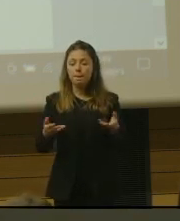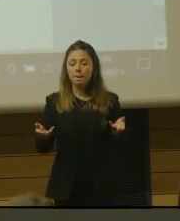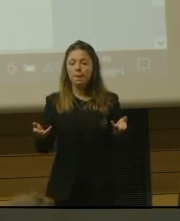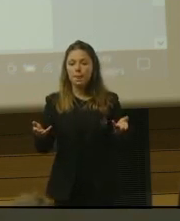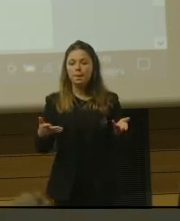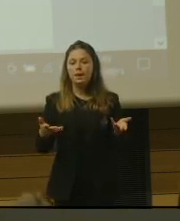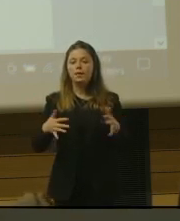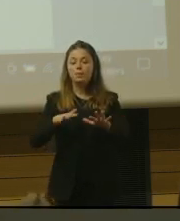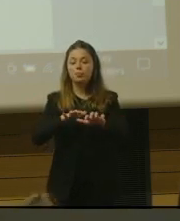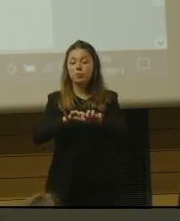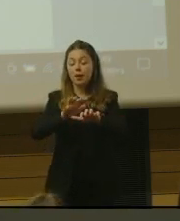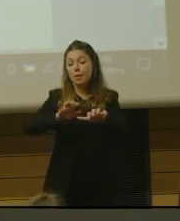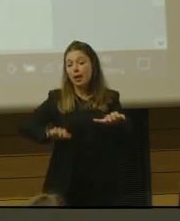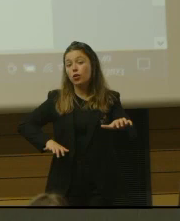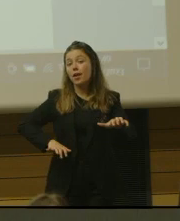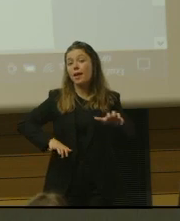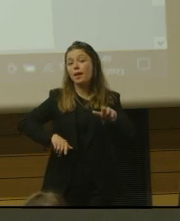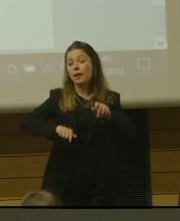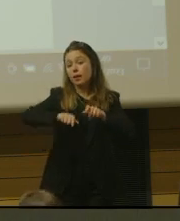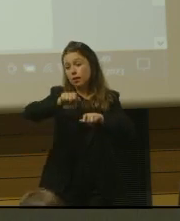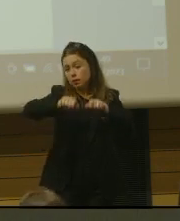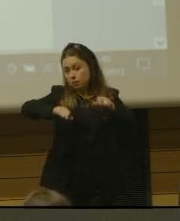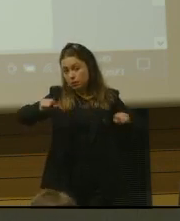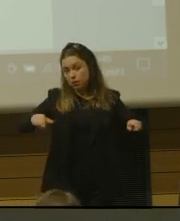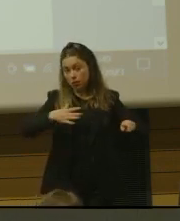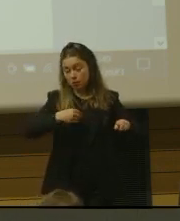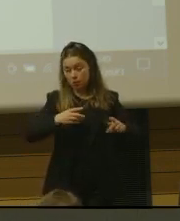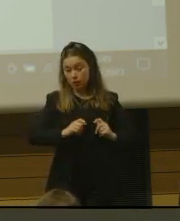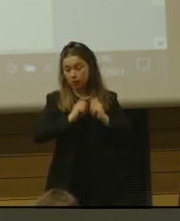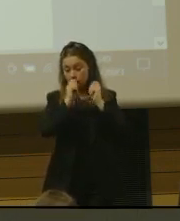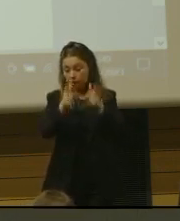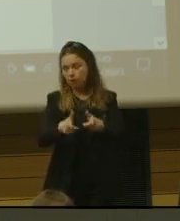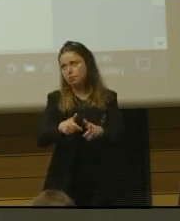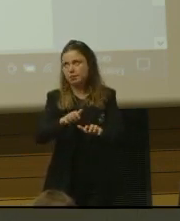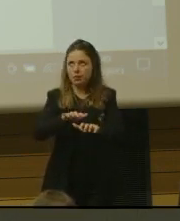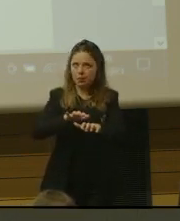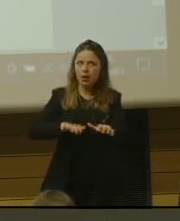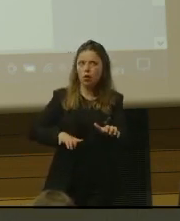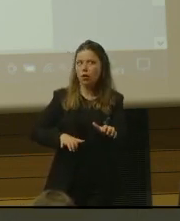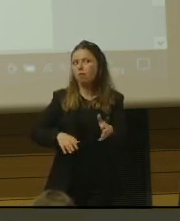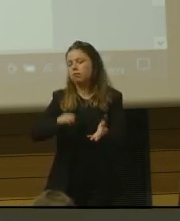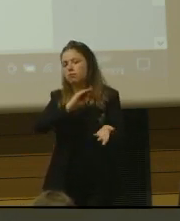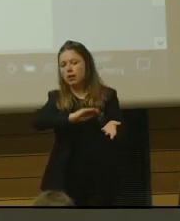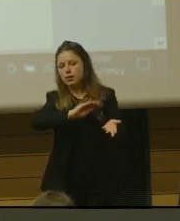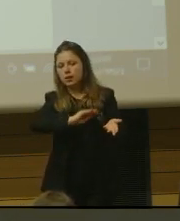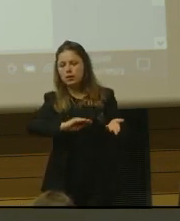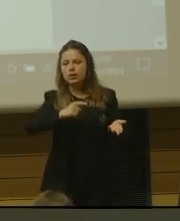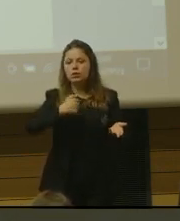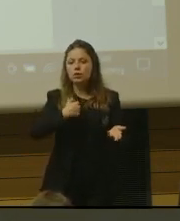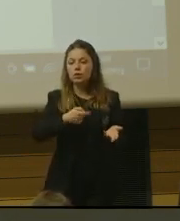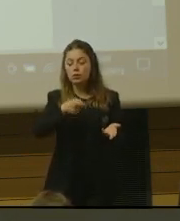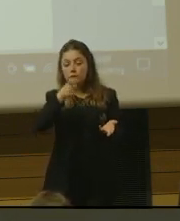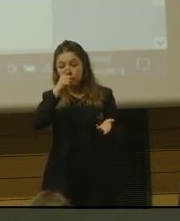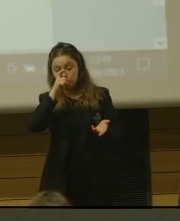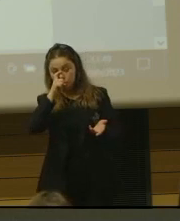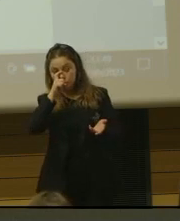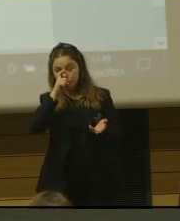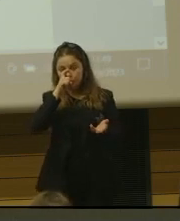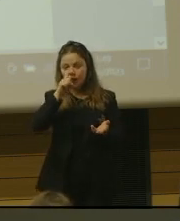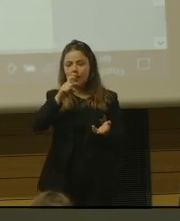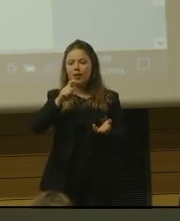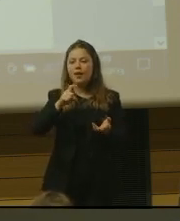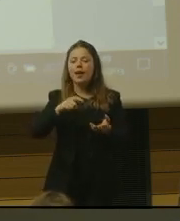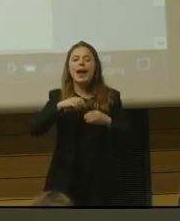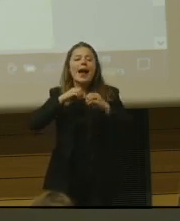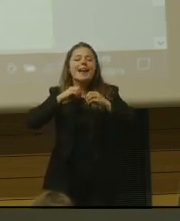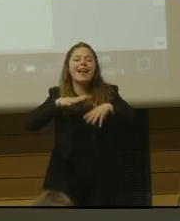la mayoría de las personas que se le entregó esto, bueno, la mayoría, bastantes. Yo recuerdo, por ejemplo, anécdotas de decirte cómo